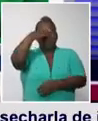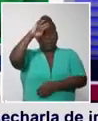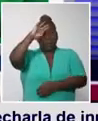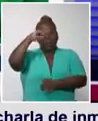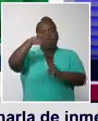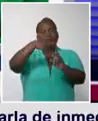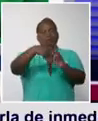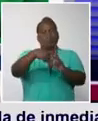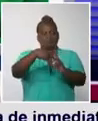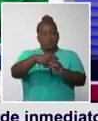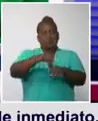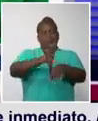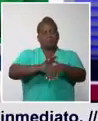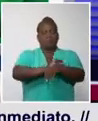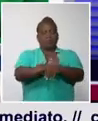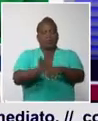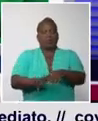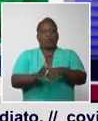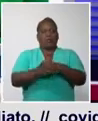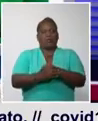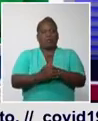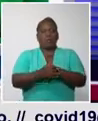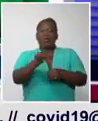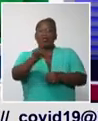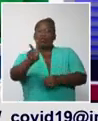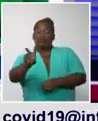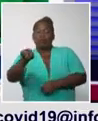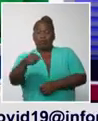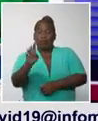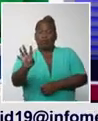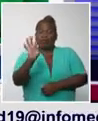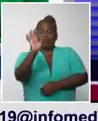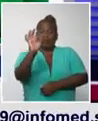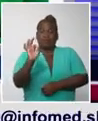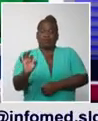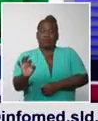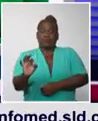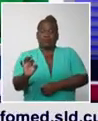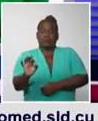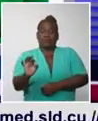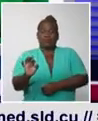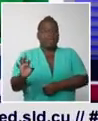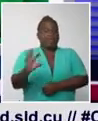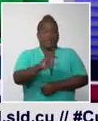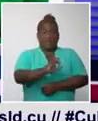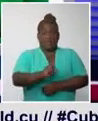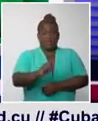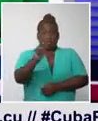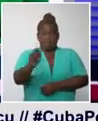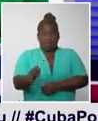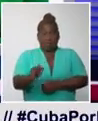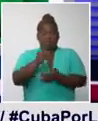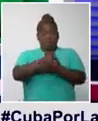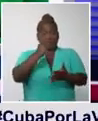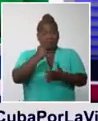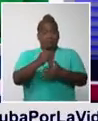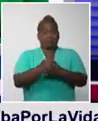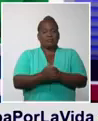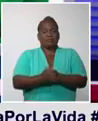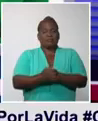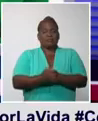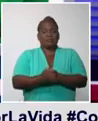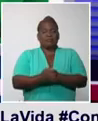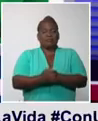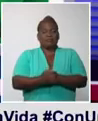la COVID-19, el 12,4% de todos los diagnosticados en nuestro